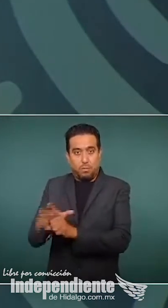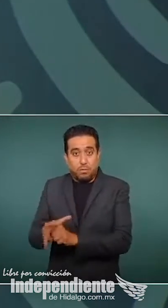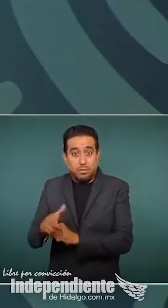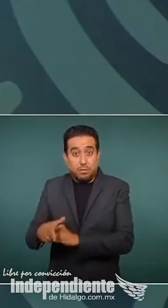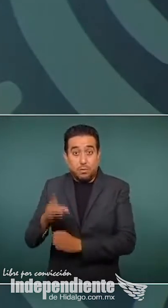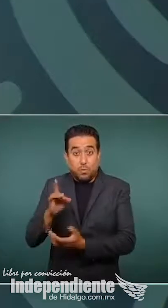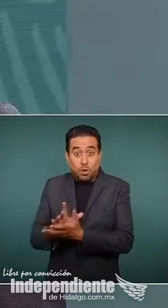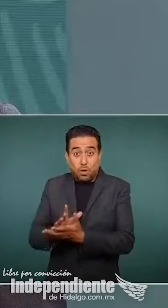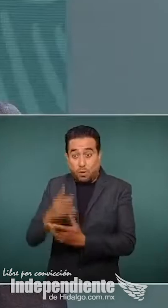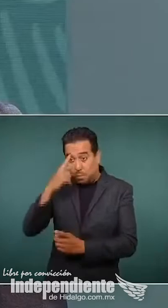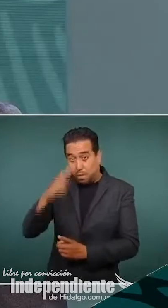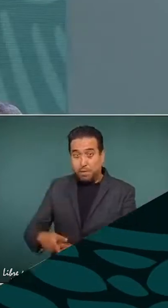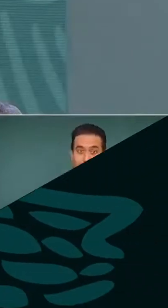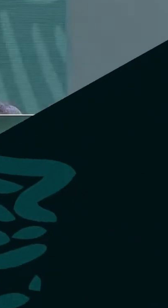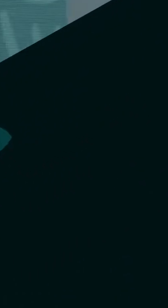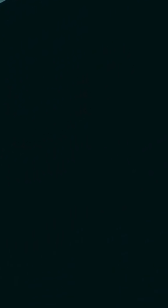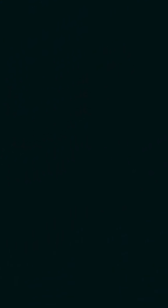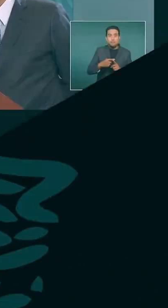mundial.